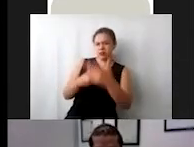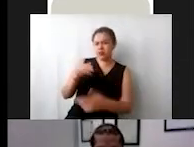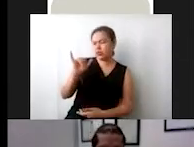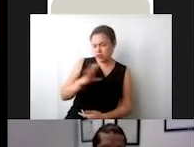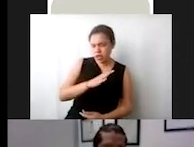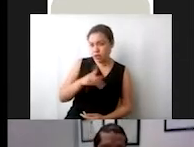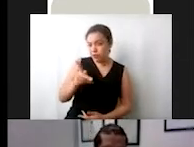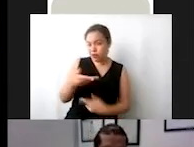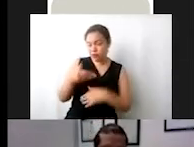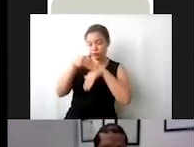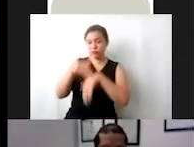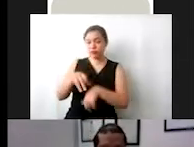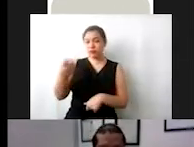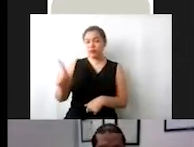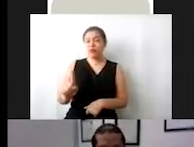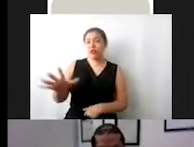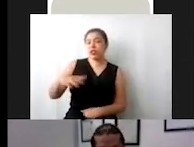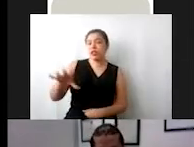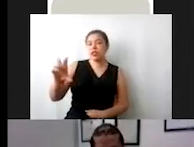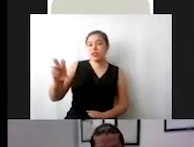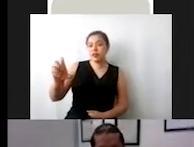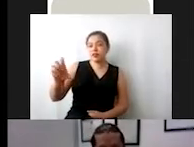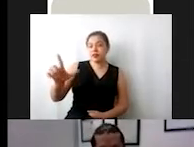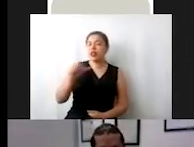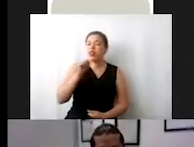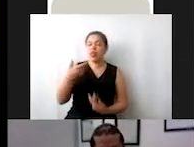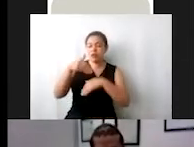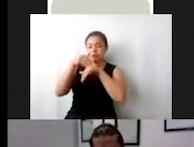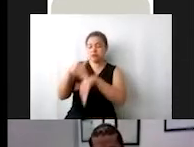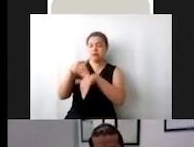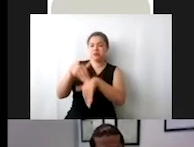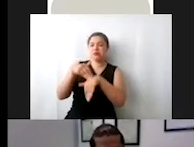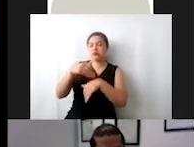Un servicio civil no es subordinado. Entonces, si